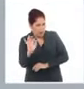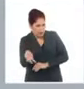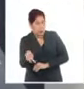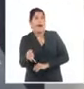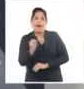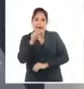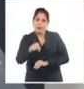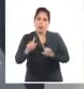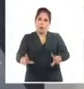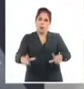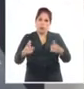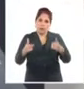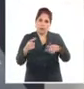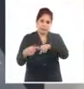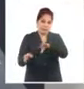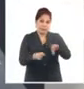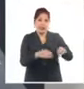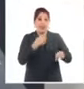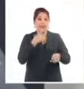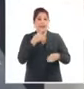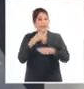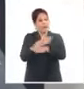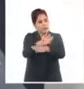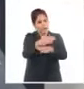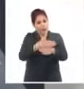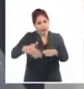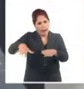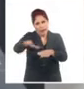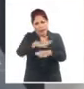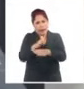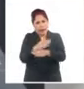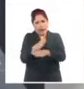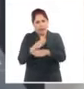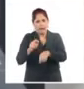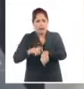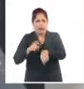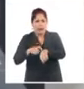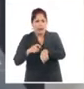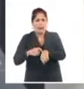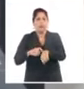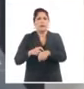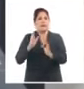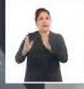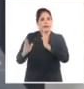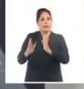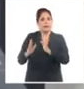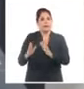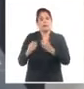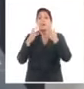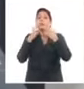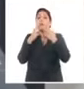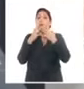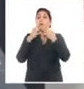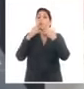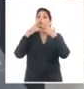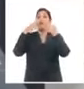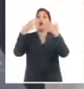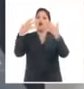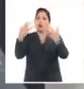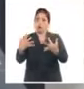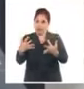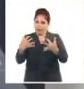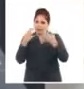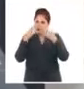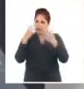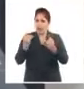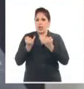cumplimiento. En varios momentos de esta sesión se ha enfatizado en la importancia de la